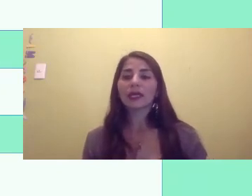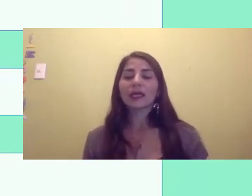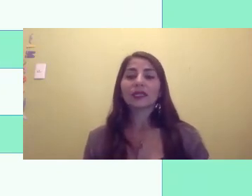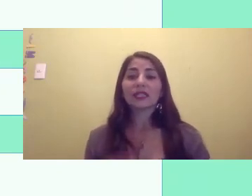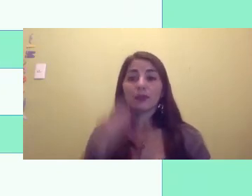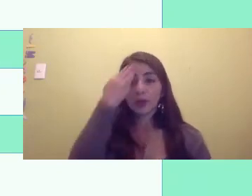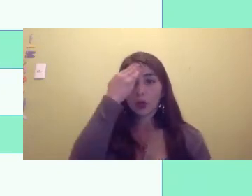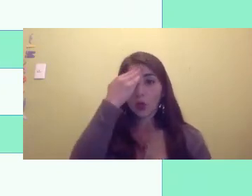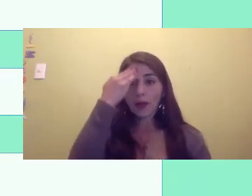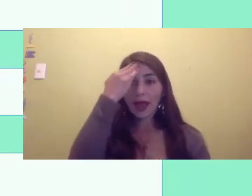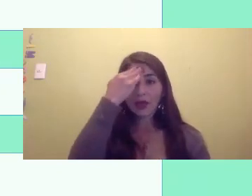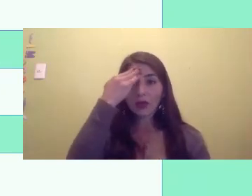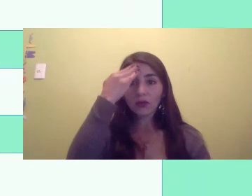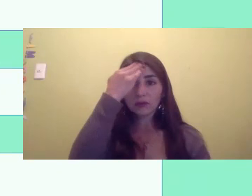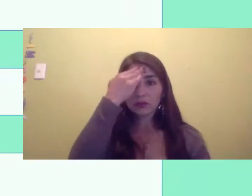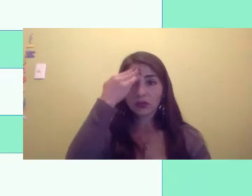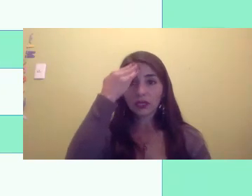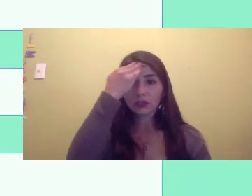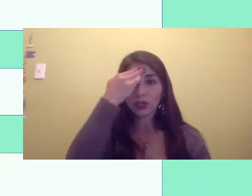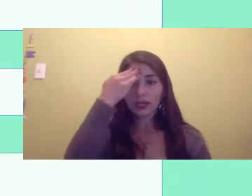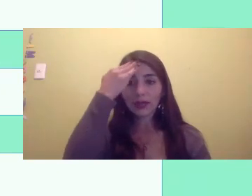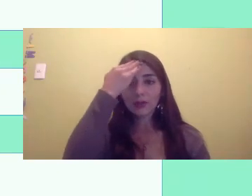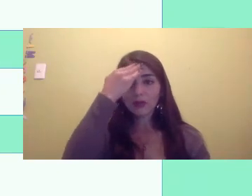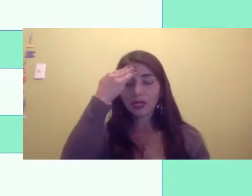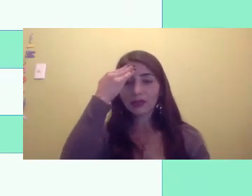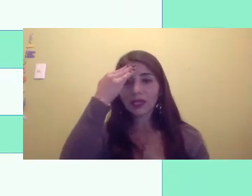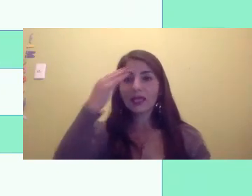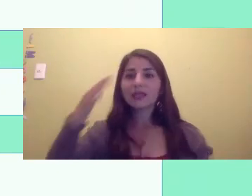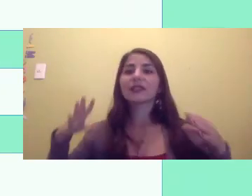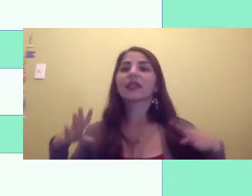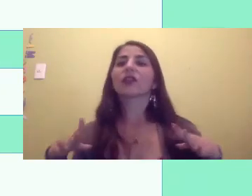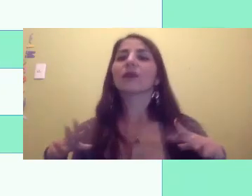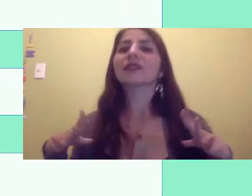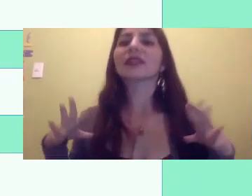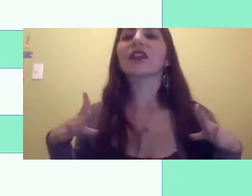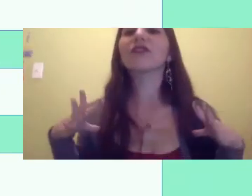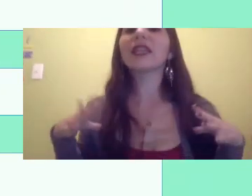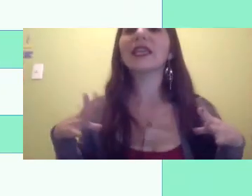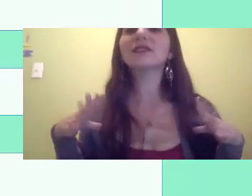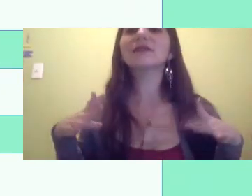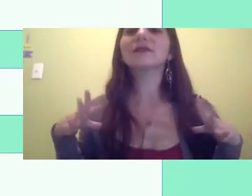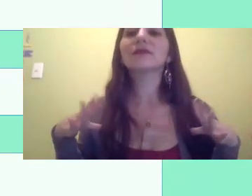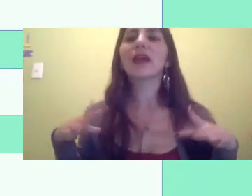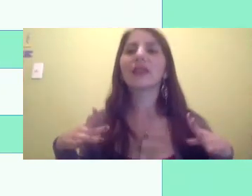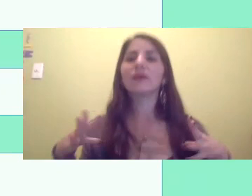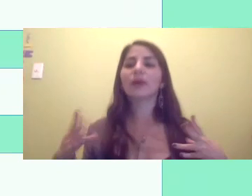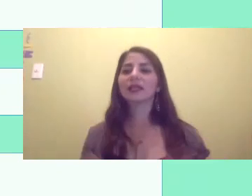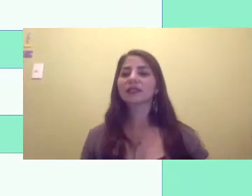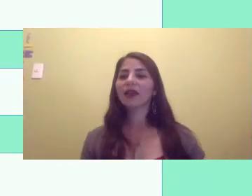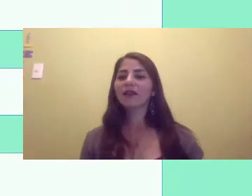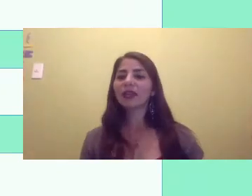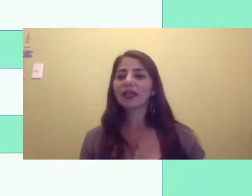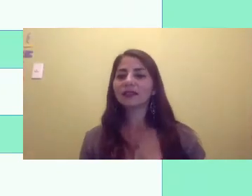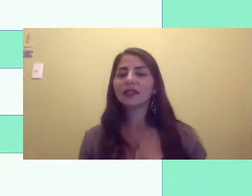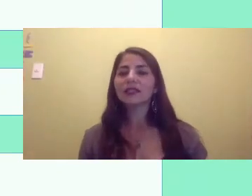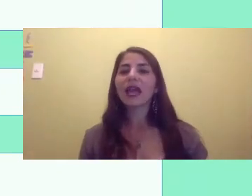ejemplo, para decir preocupado, yo voy a tocar acá mi frente, si quiero representar feliz, ahí para